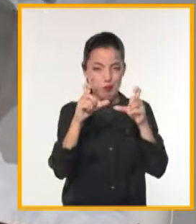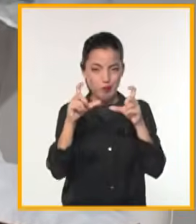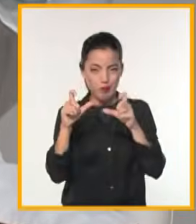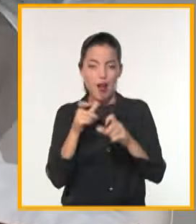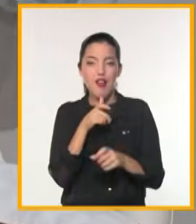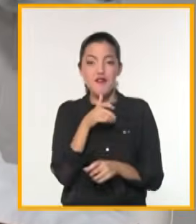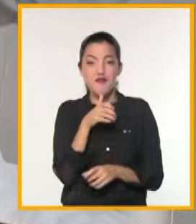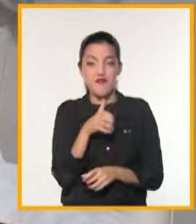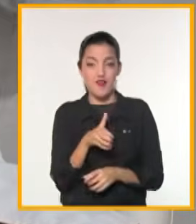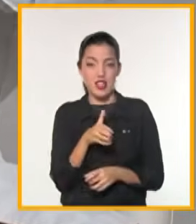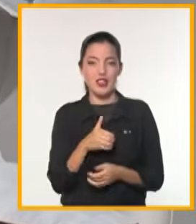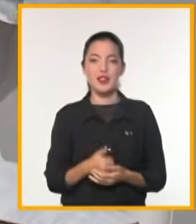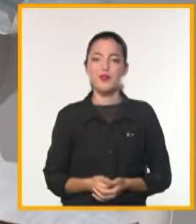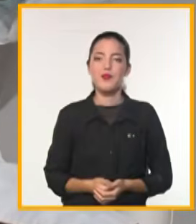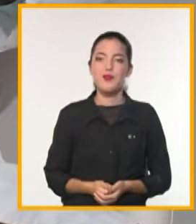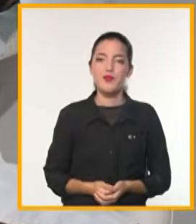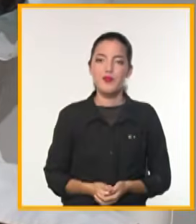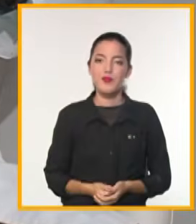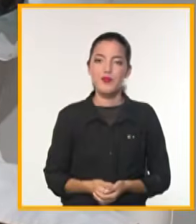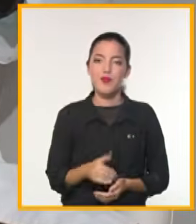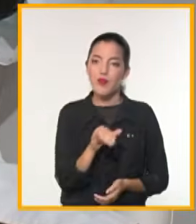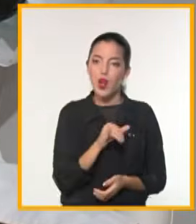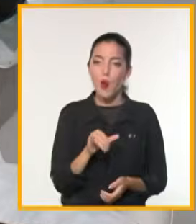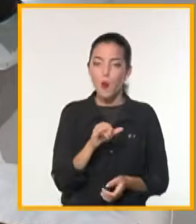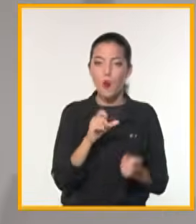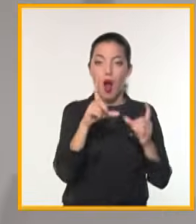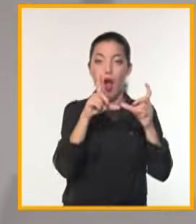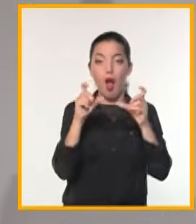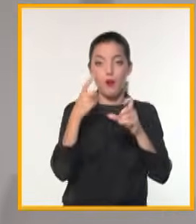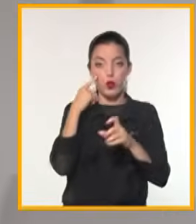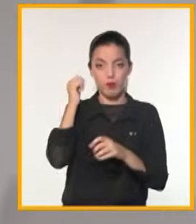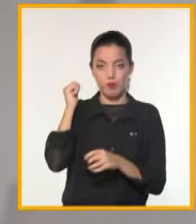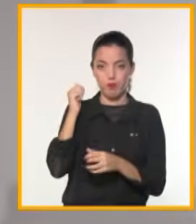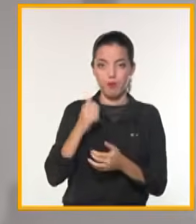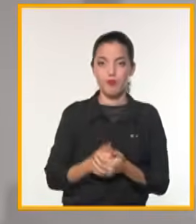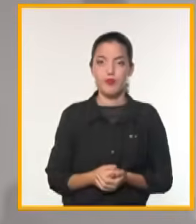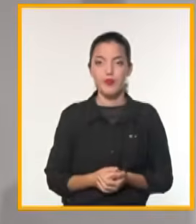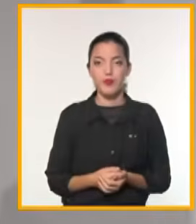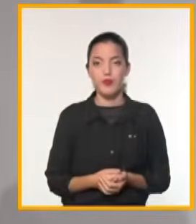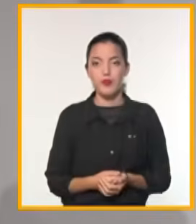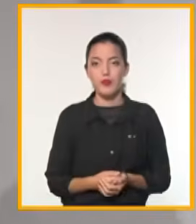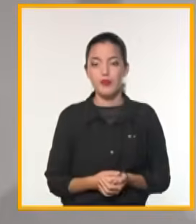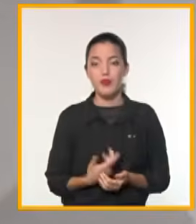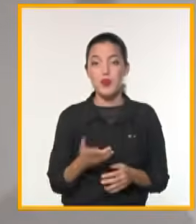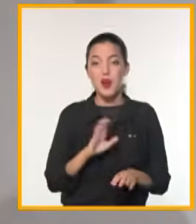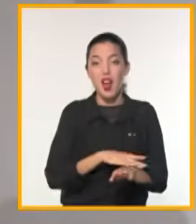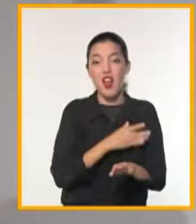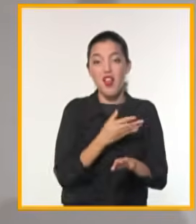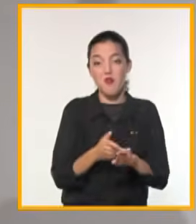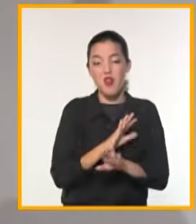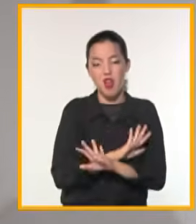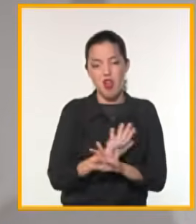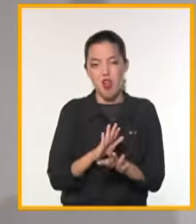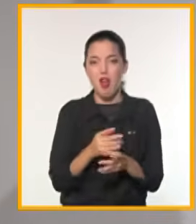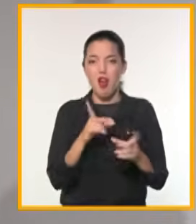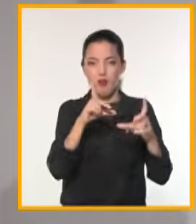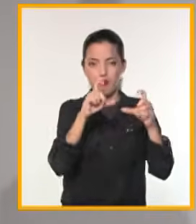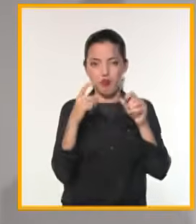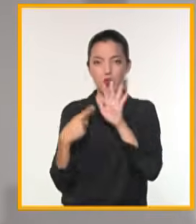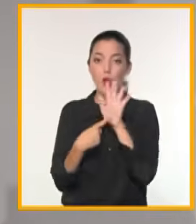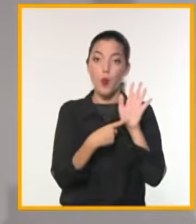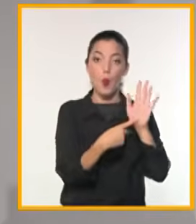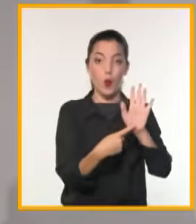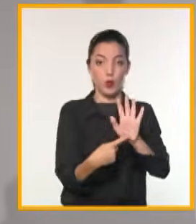ese intercambio que anda por ahí también la Bueno, ojalá encontremos la foto, si no, a la vuelta, porque ahora yo quiero que vayamos con